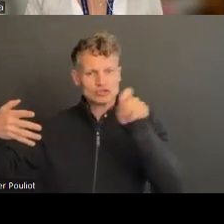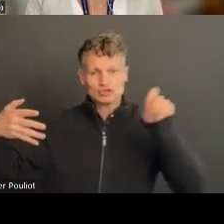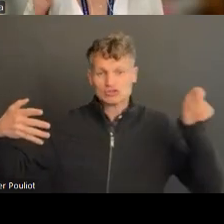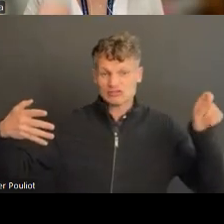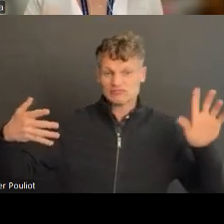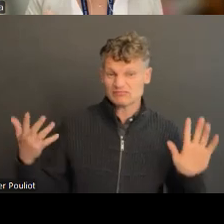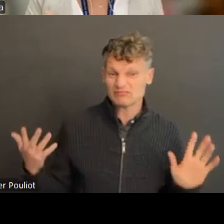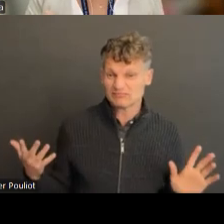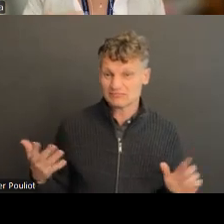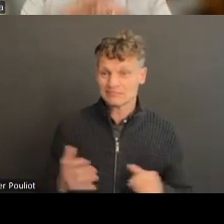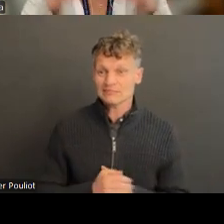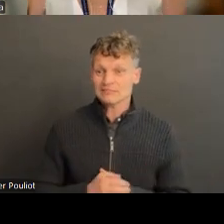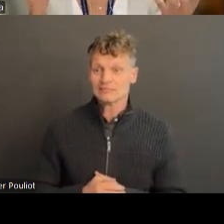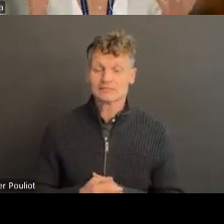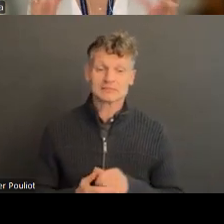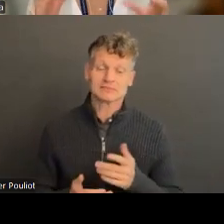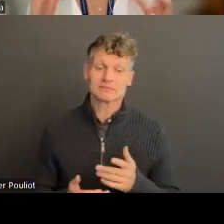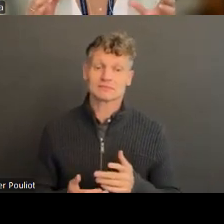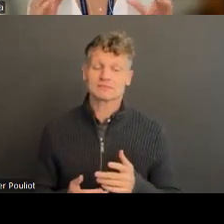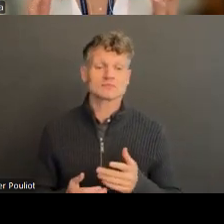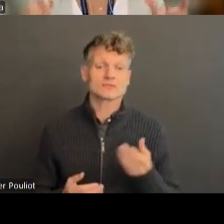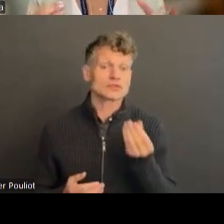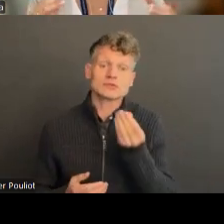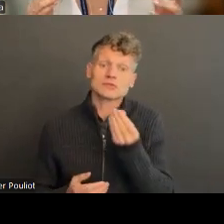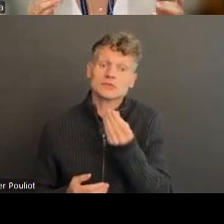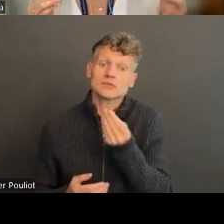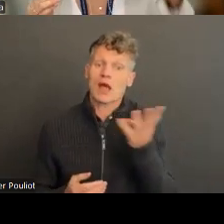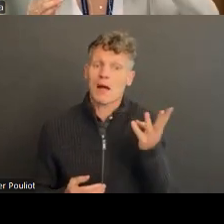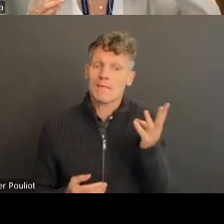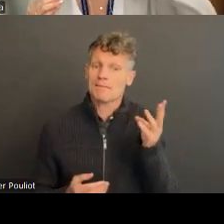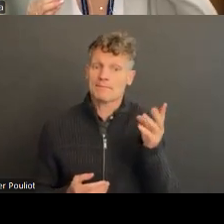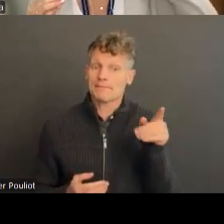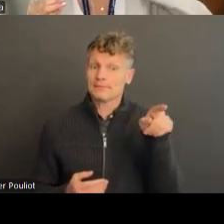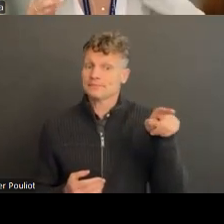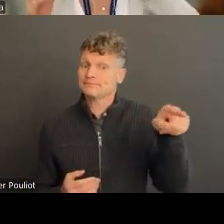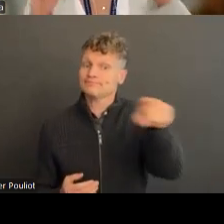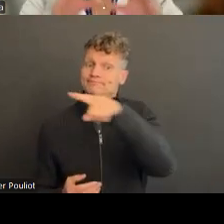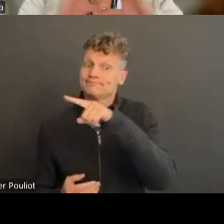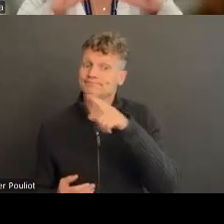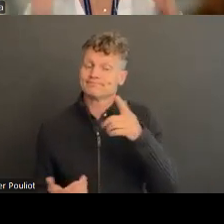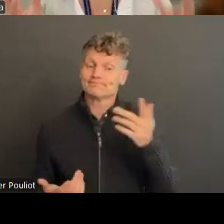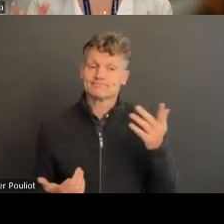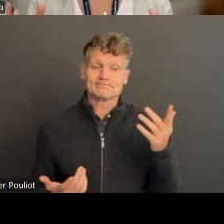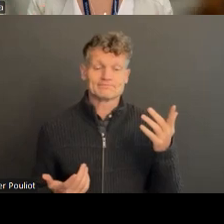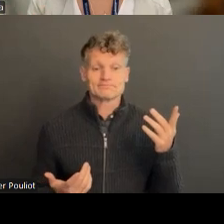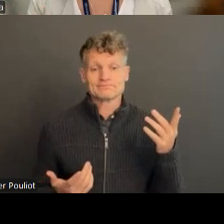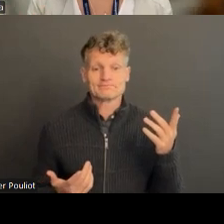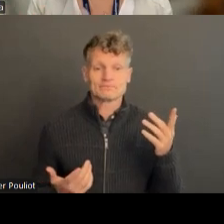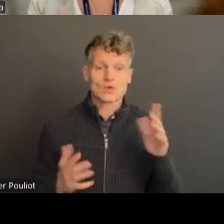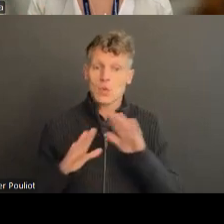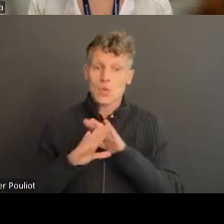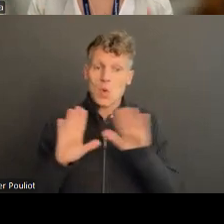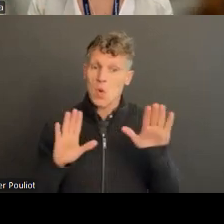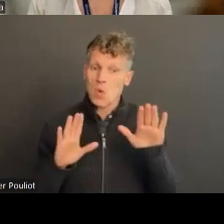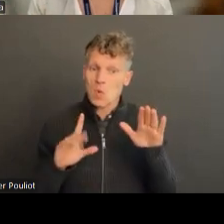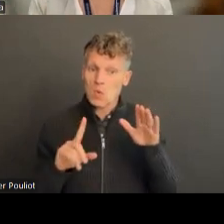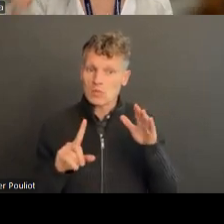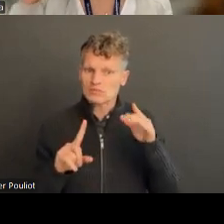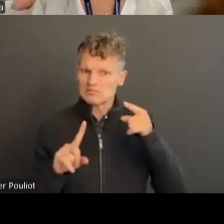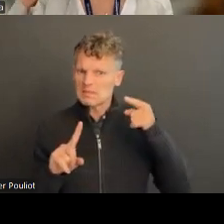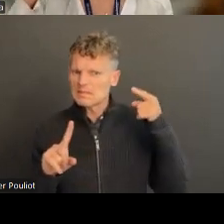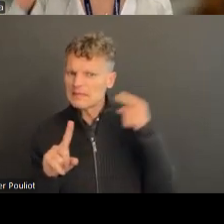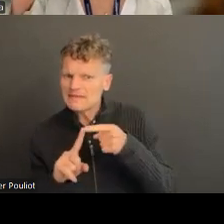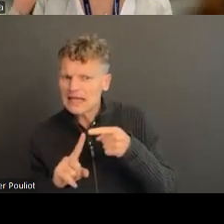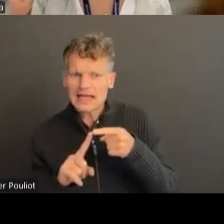específico en equidad. O sea, existe un objetivo, un propósito, ¿cierto?, definido en términos macros en reducir la morbimortalidad,